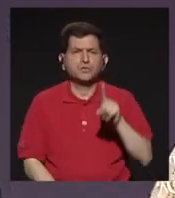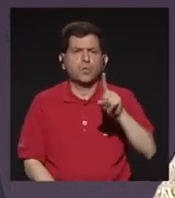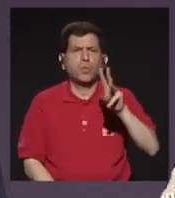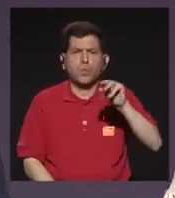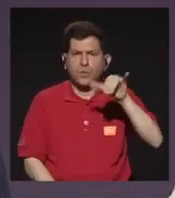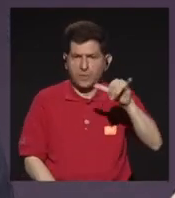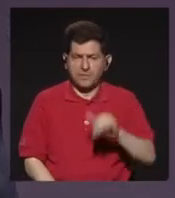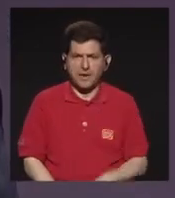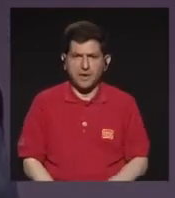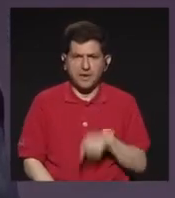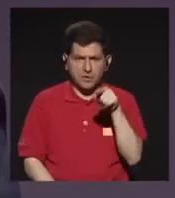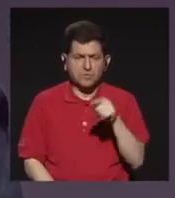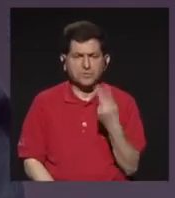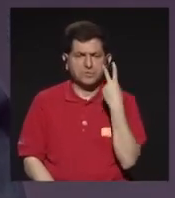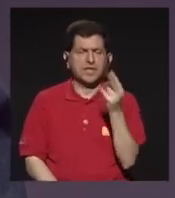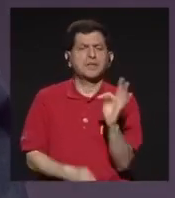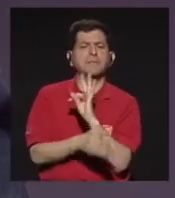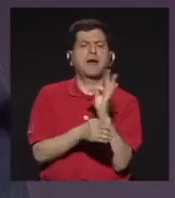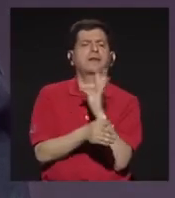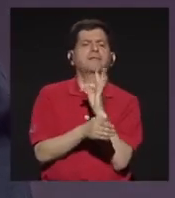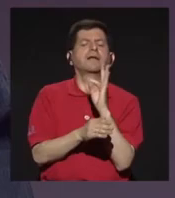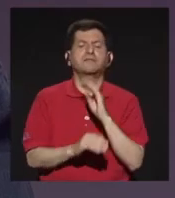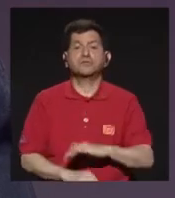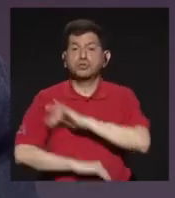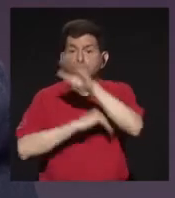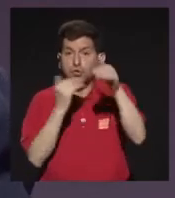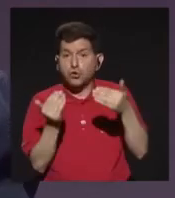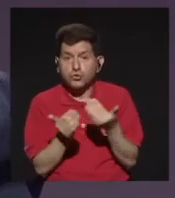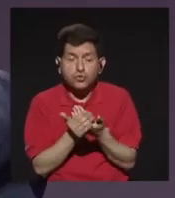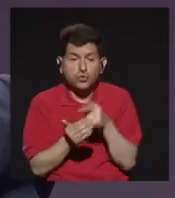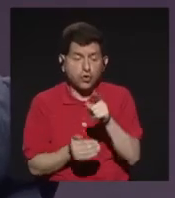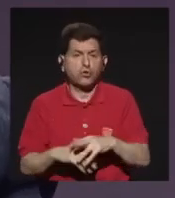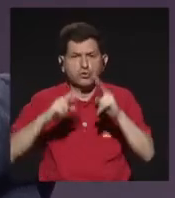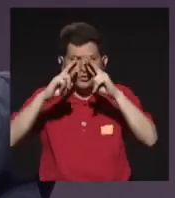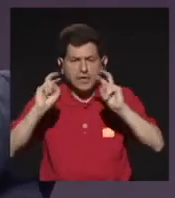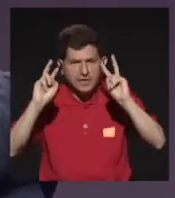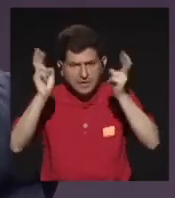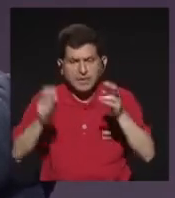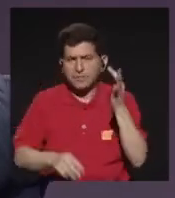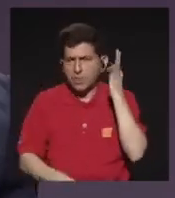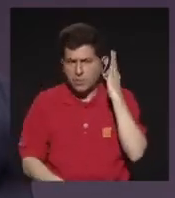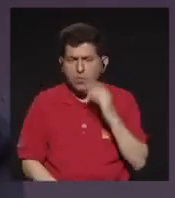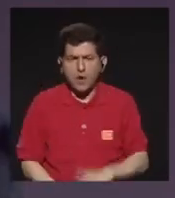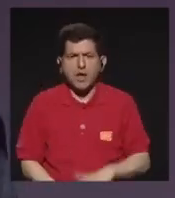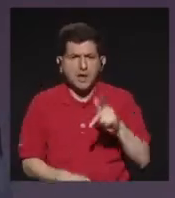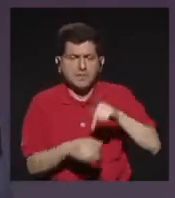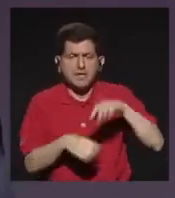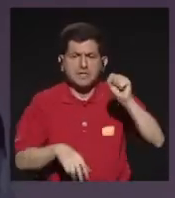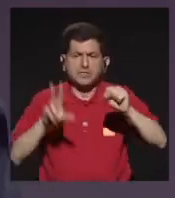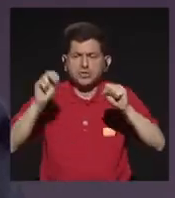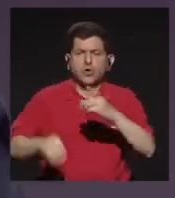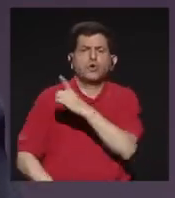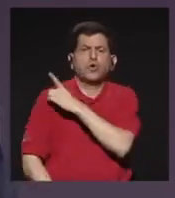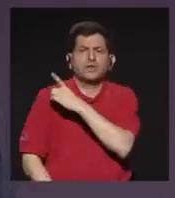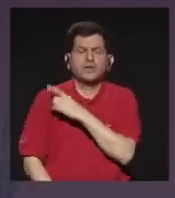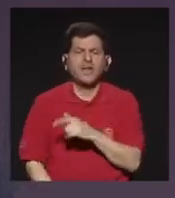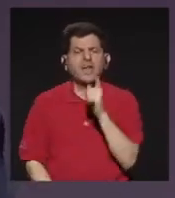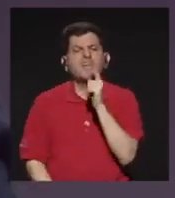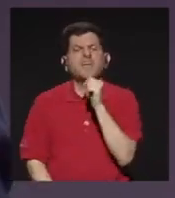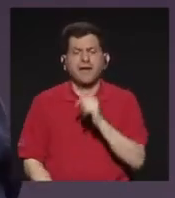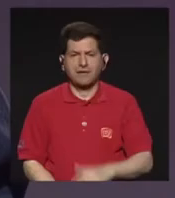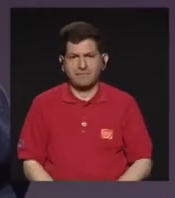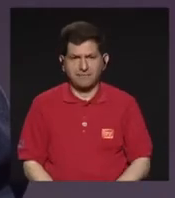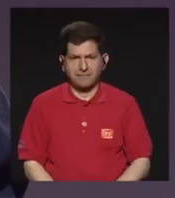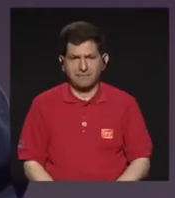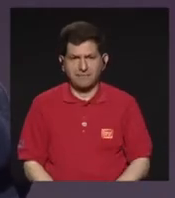1 de mayo, ustedes prendían la televisión, todos los que estaban analizando el tema de si las mujeres iban a participar o no en directorio, adivines quiénes eran,